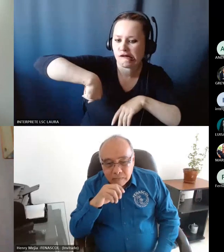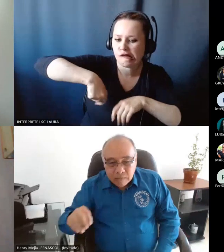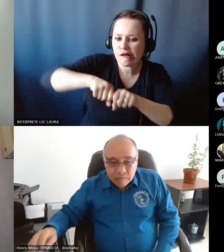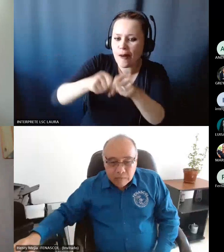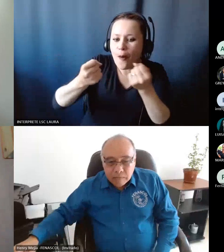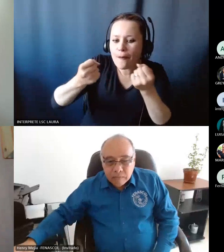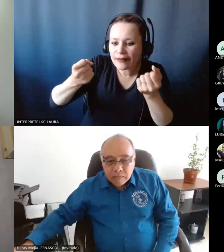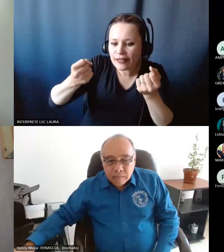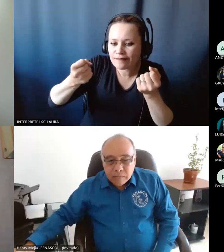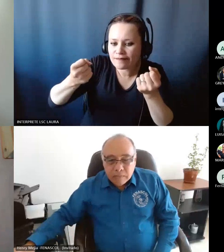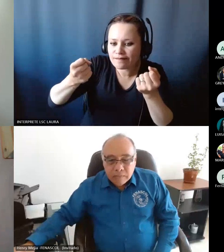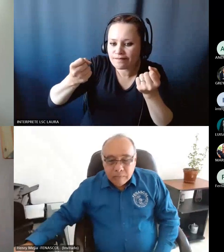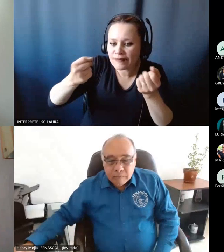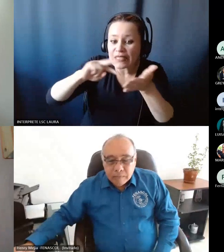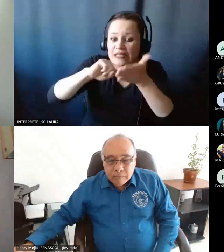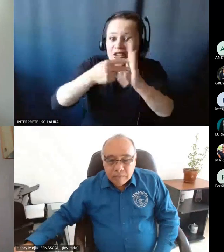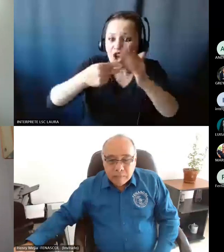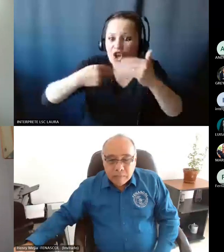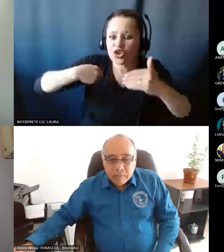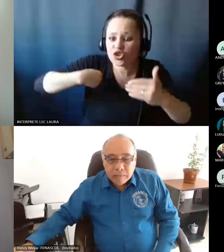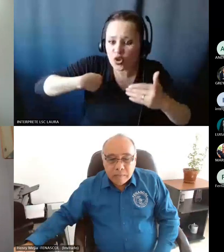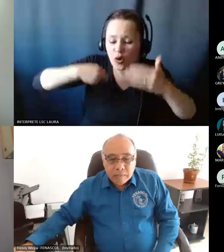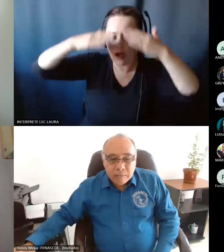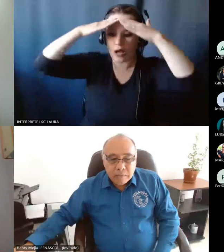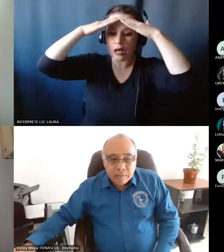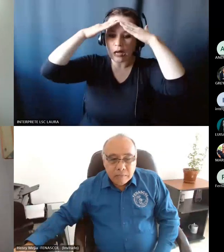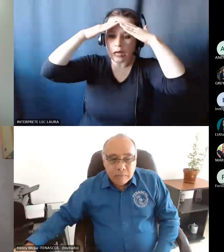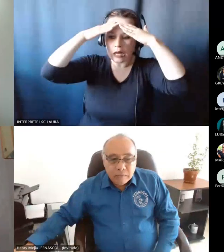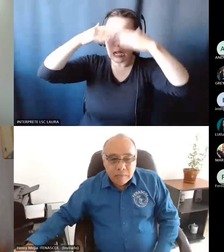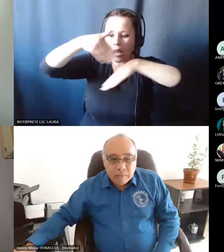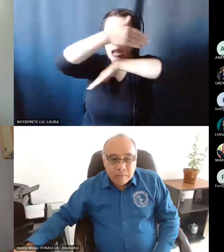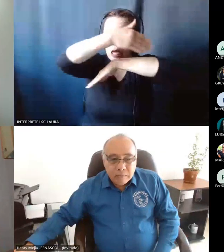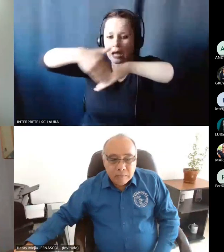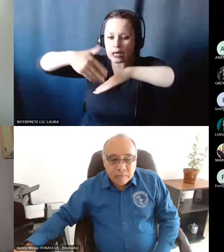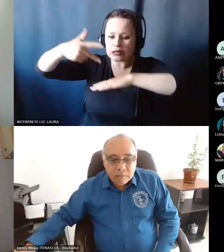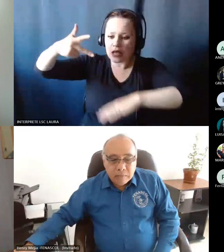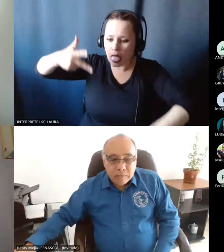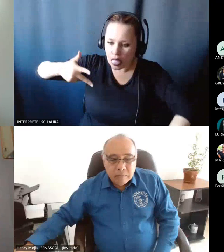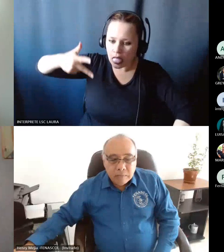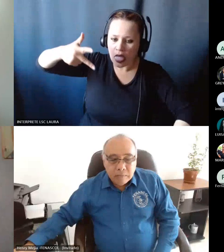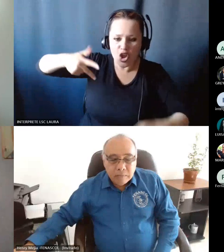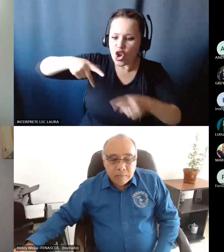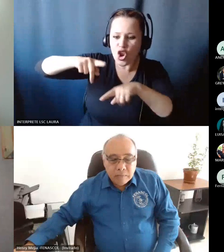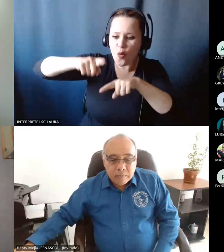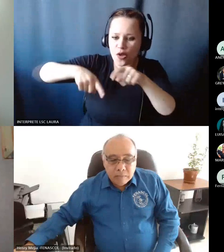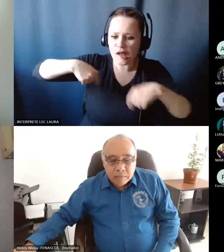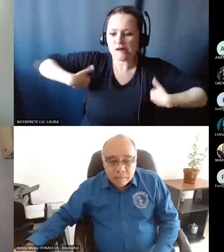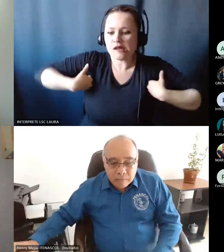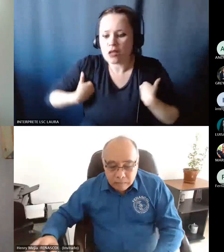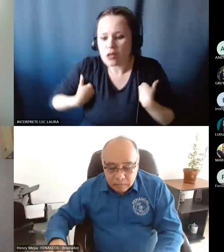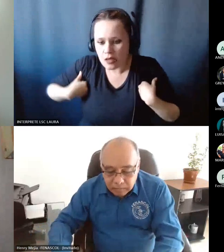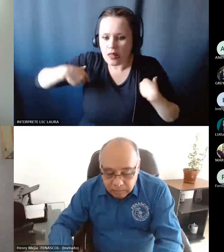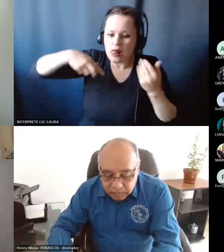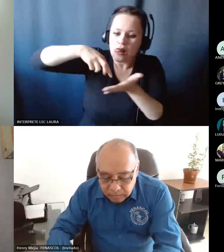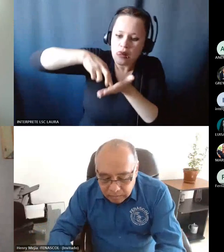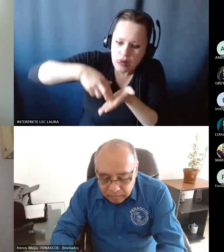significó que yo tenía que comenzar a pasar la calle y me daba cuenta de que no podía pasar la calle con el pie